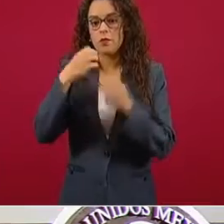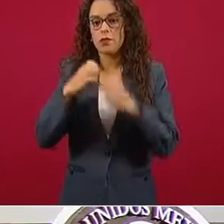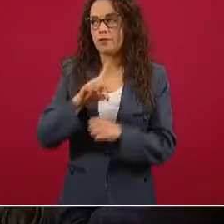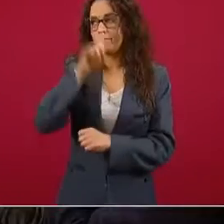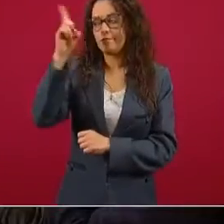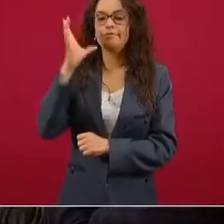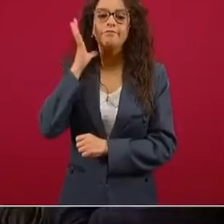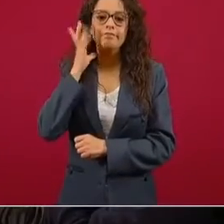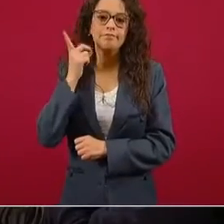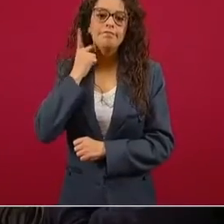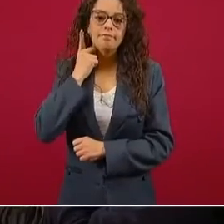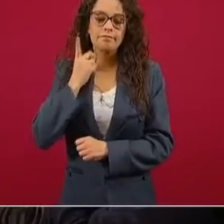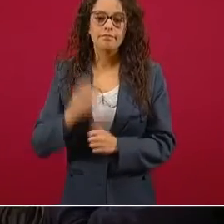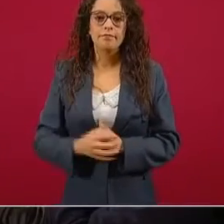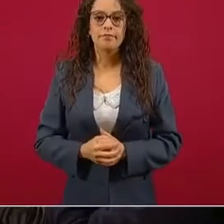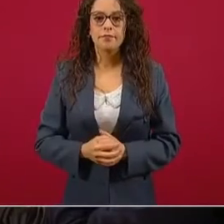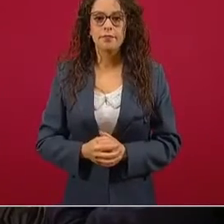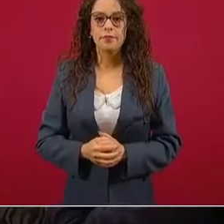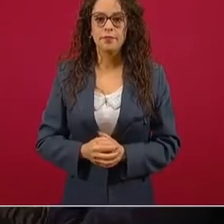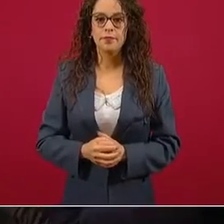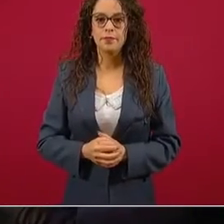Diputados.